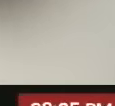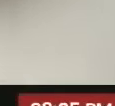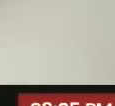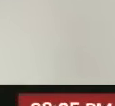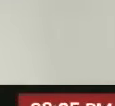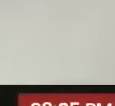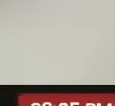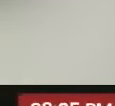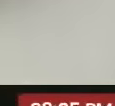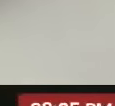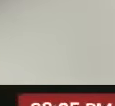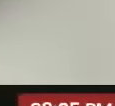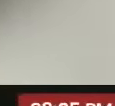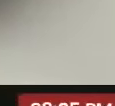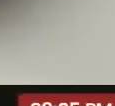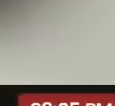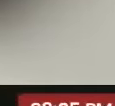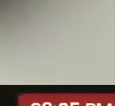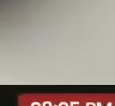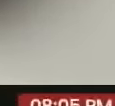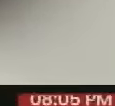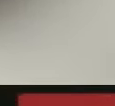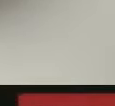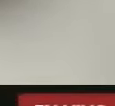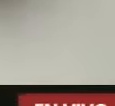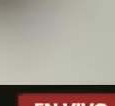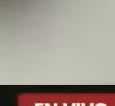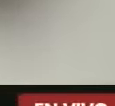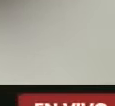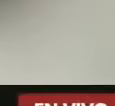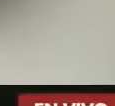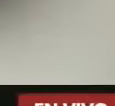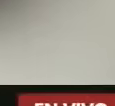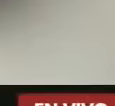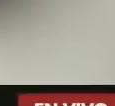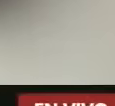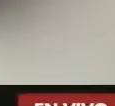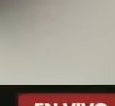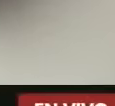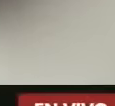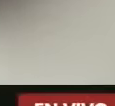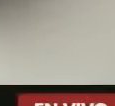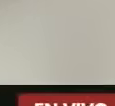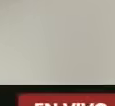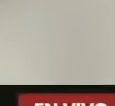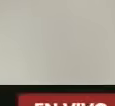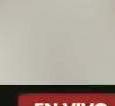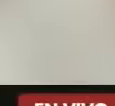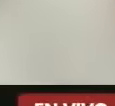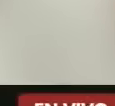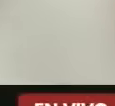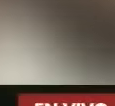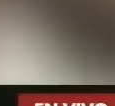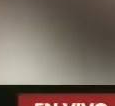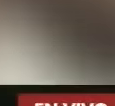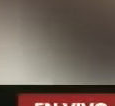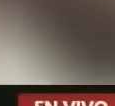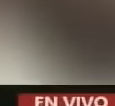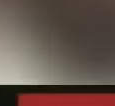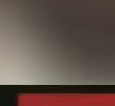Panteón, el presidente salió al acto central donde estábamos todo ese pocotón de mujeres y la